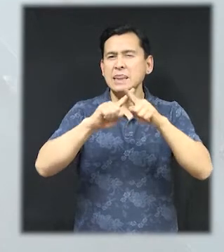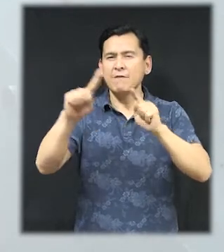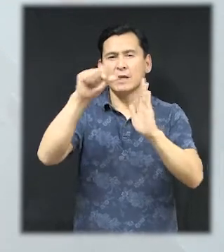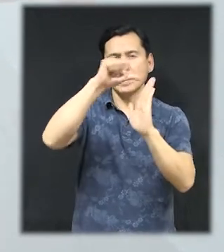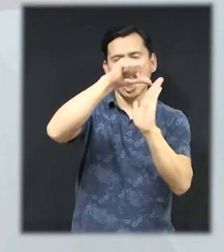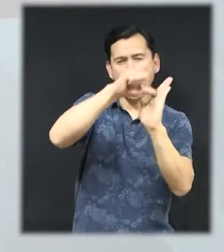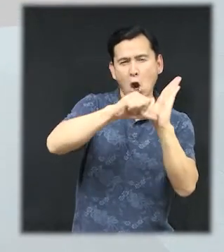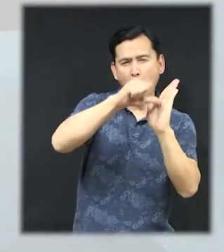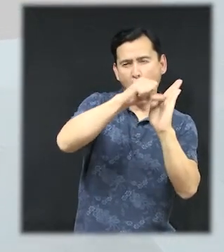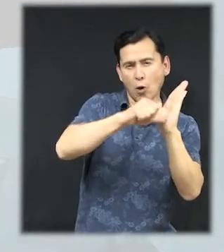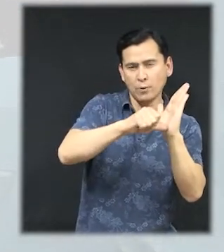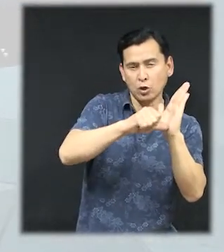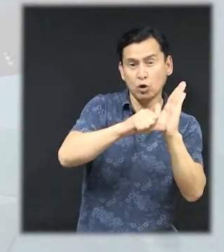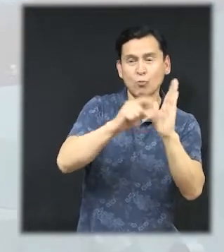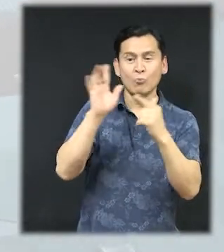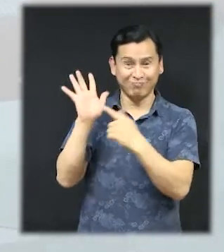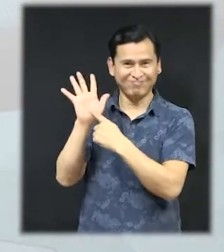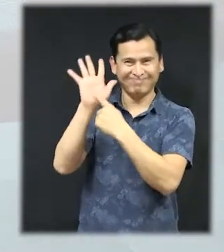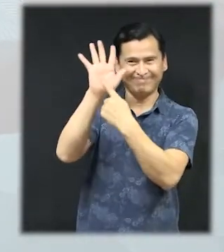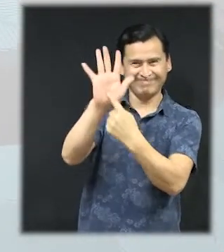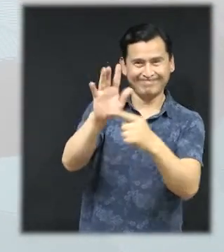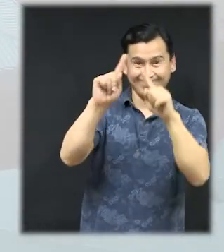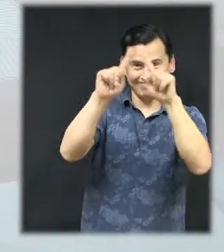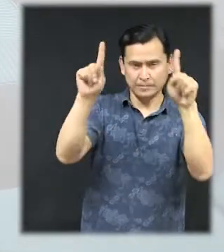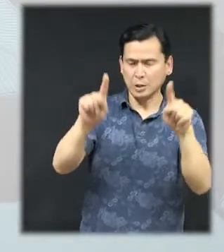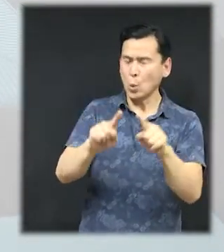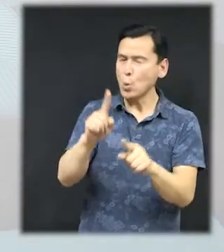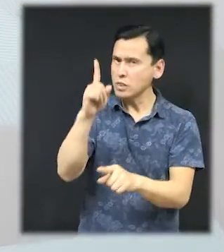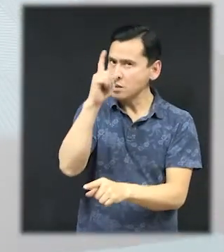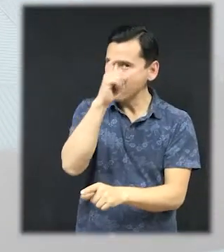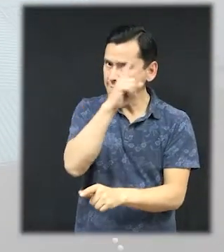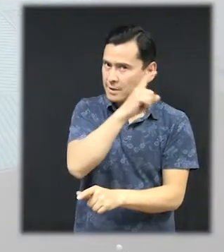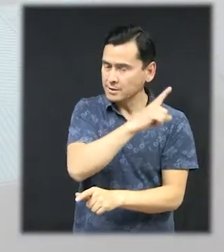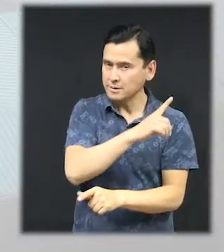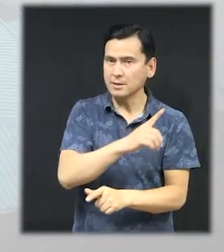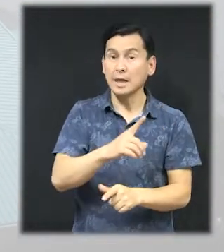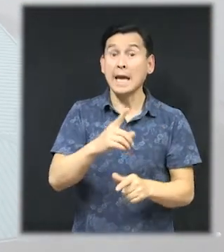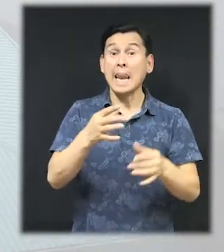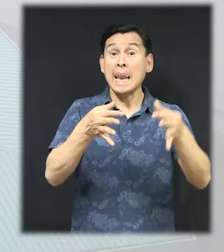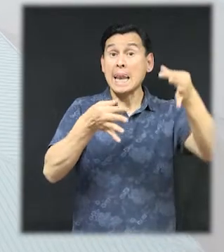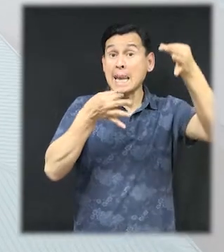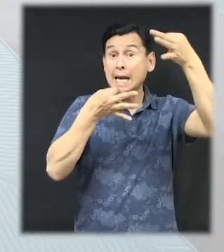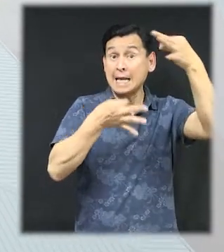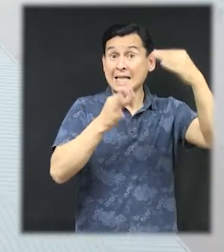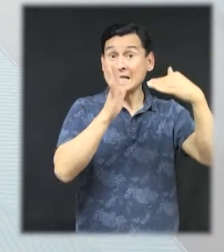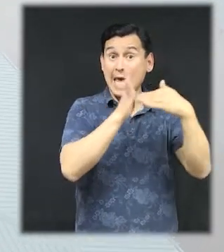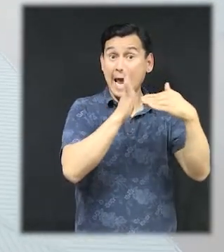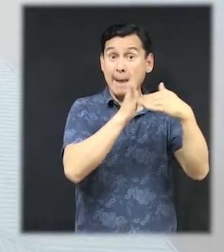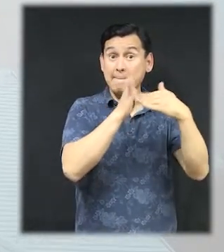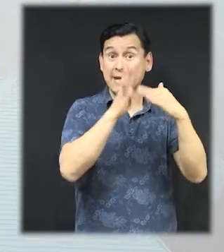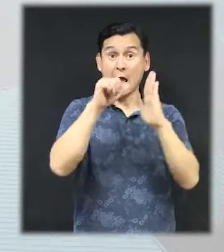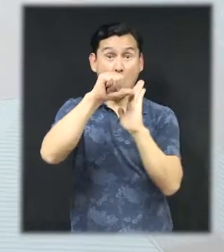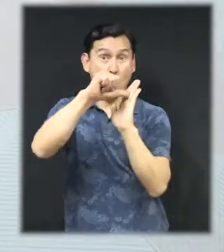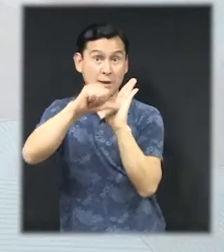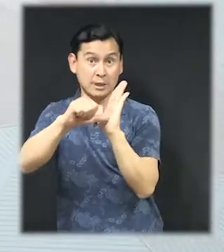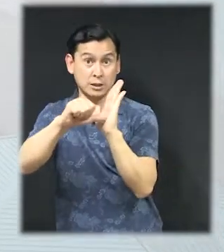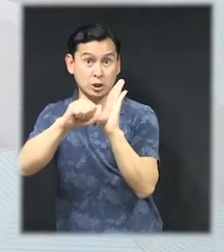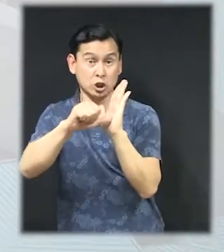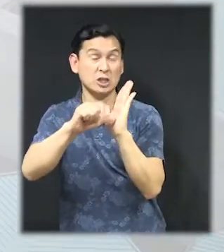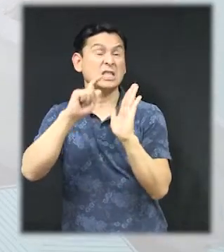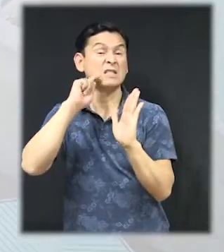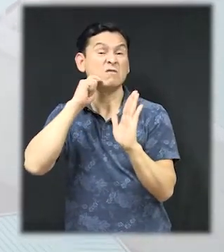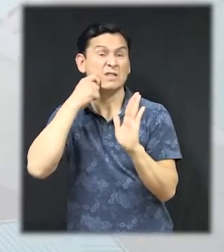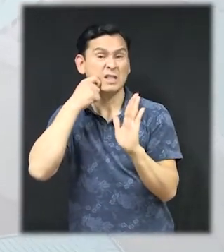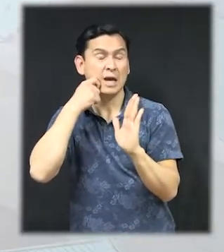núcleo pulposo y distintas intervenciones como las reflejadas en este gráfico, que son de altísima complejidad. Nuestra lista de